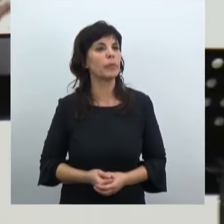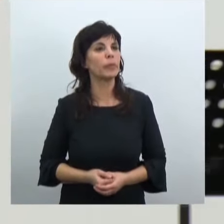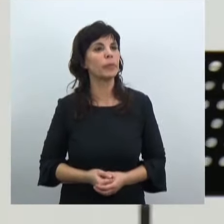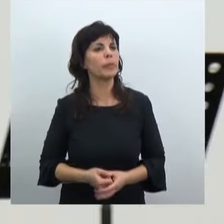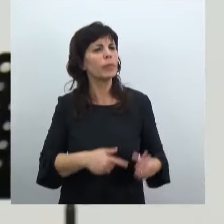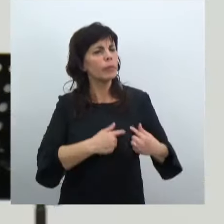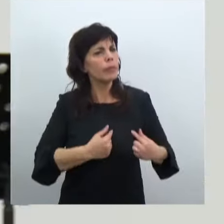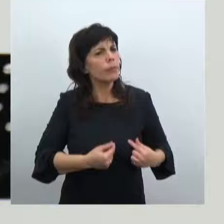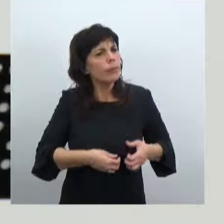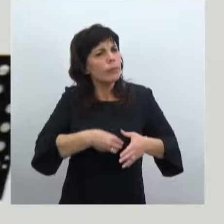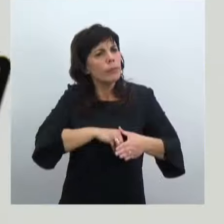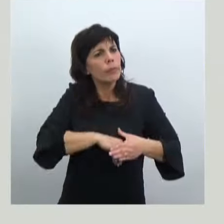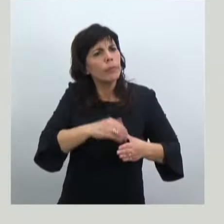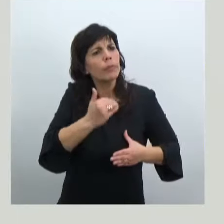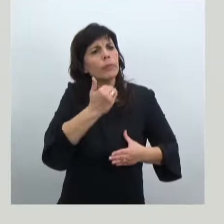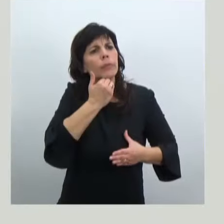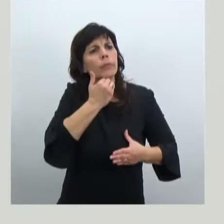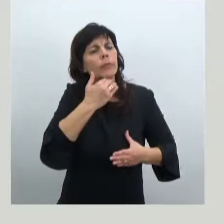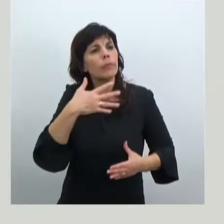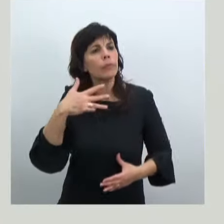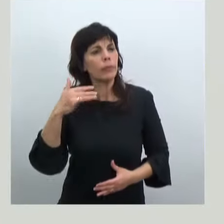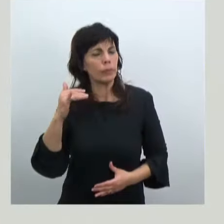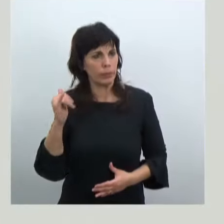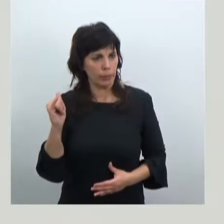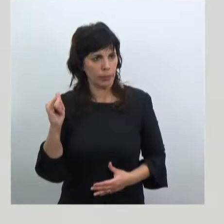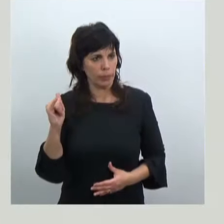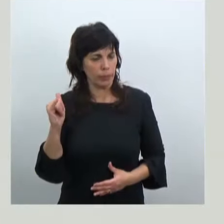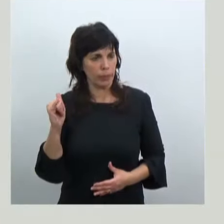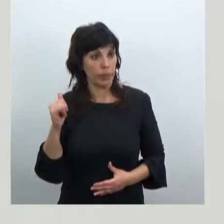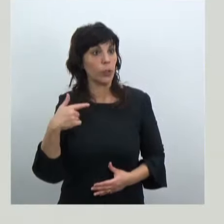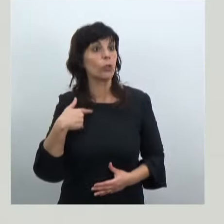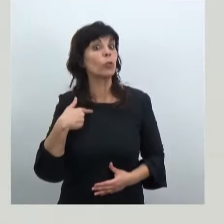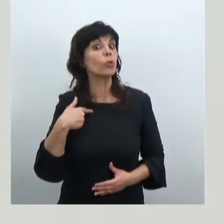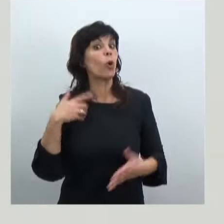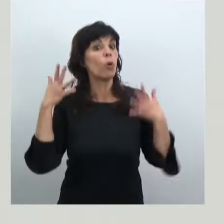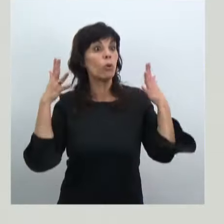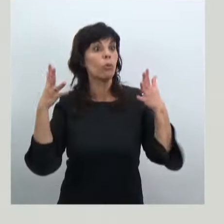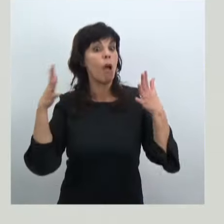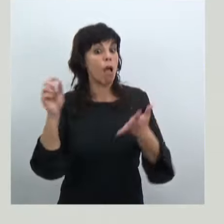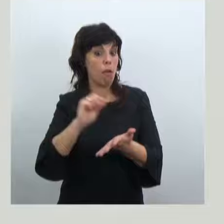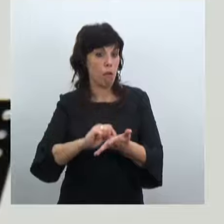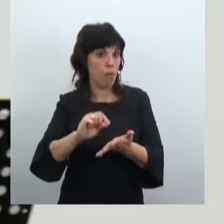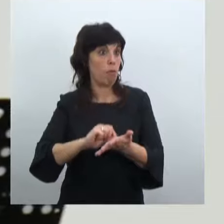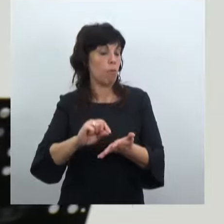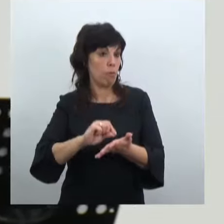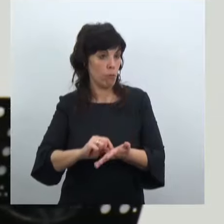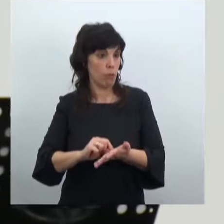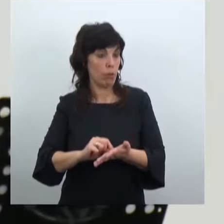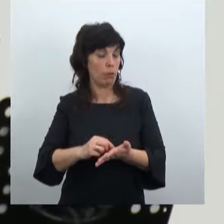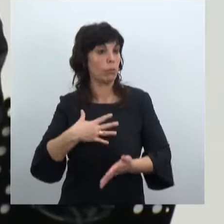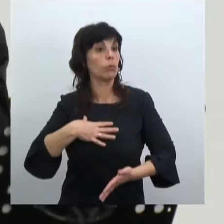Tengo algo en mi corazón. Os pido, por favor, que te hagas notas. Acompáñame, por